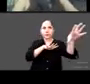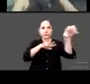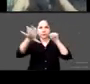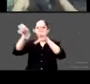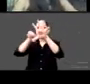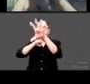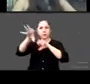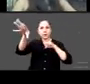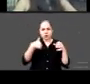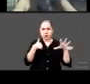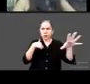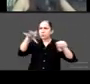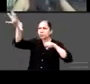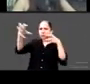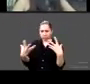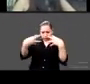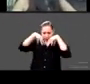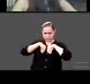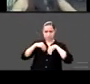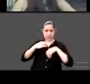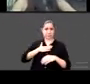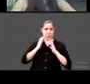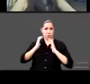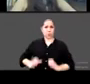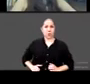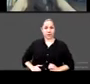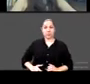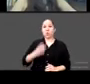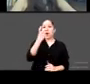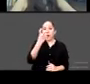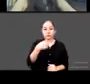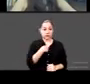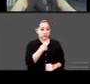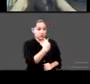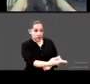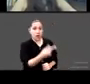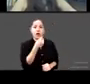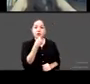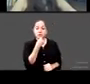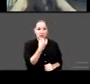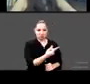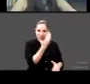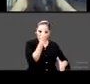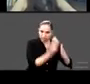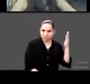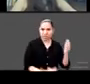nuestro cuerpo. Por lo tanto, lo que le hagamos a un niño le va a dejar marca. Si le dejamos